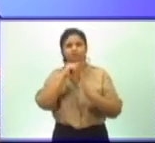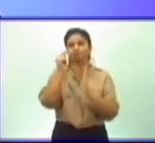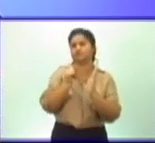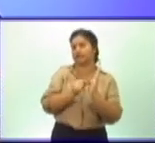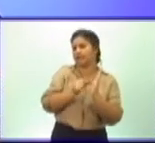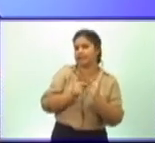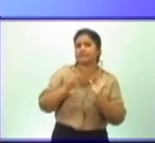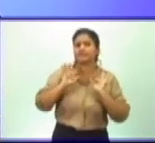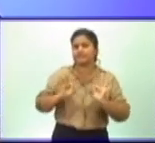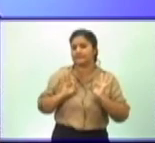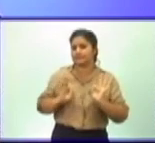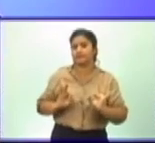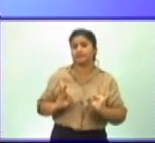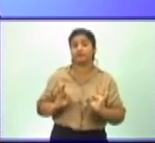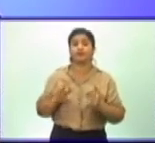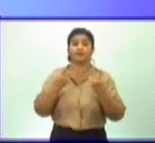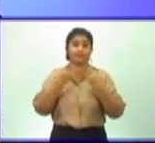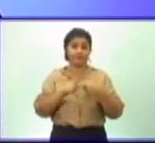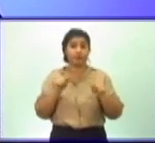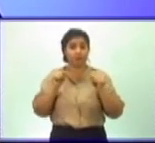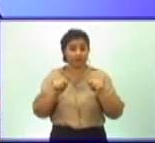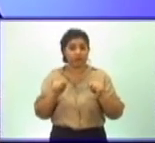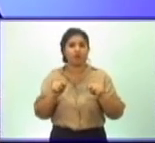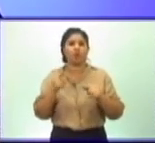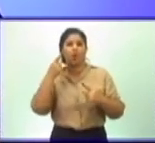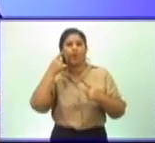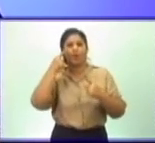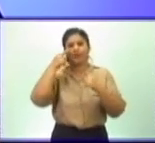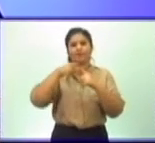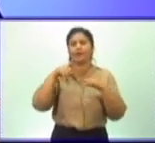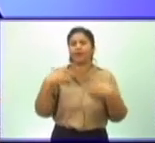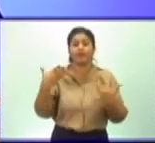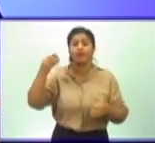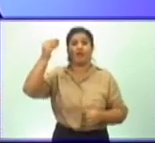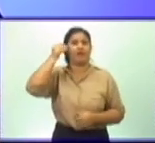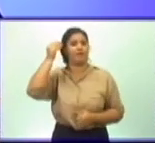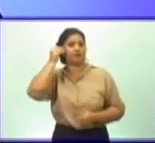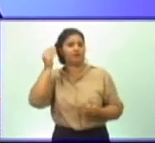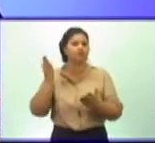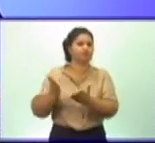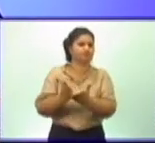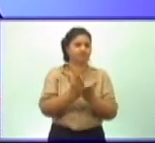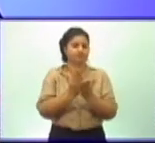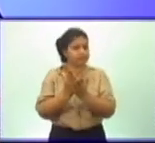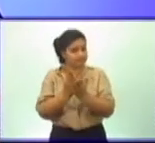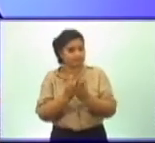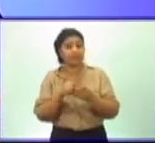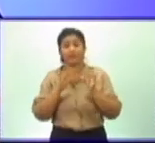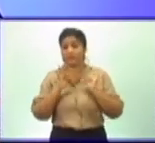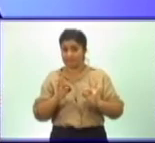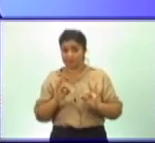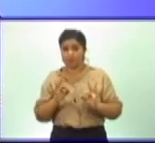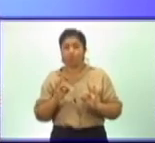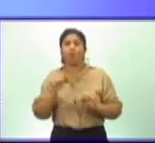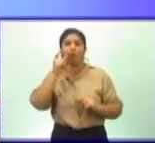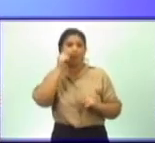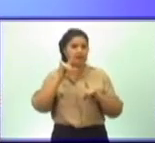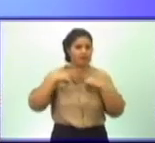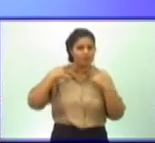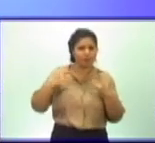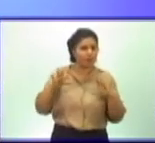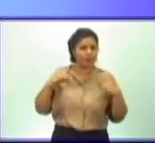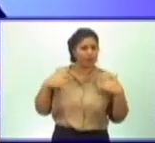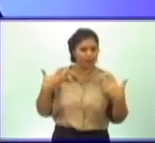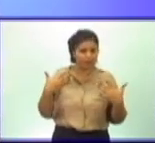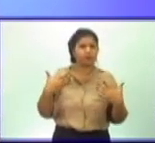pudo encarnar muchos de esos personajes. De hecho, murió en el escenario precisamente encarnando a uno de sus personajes, que es el